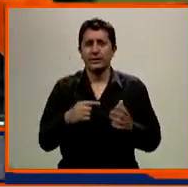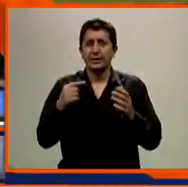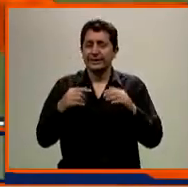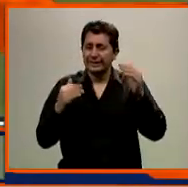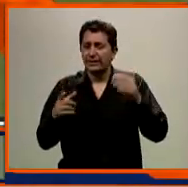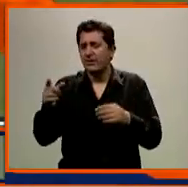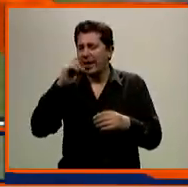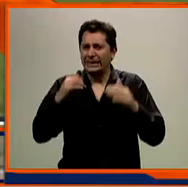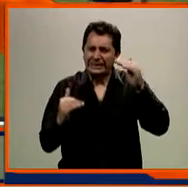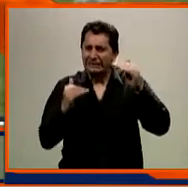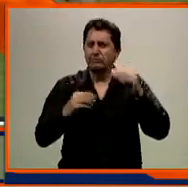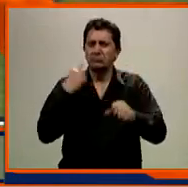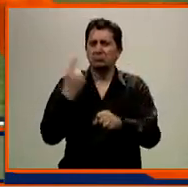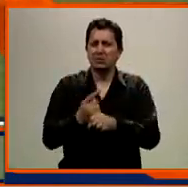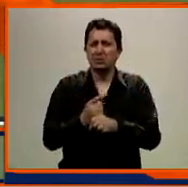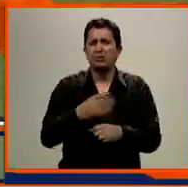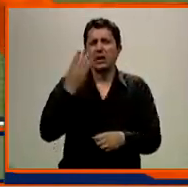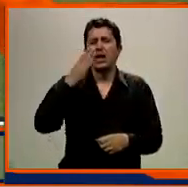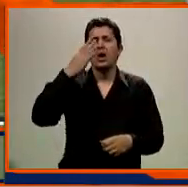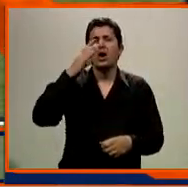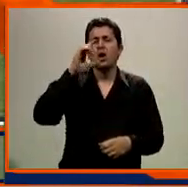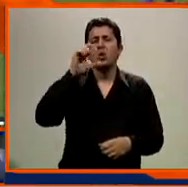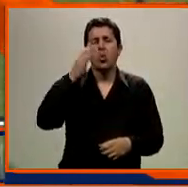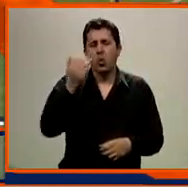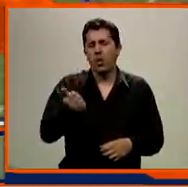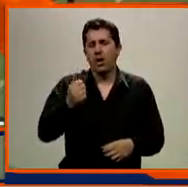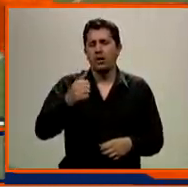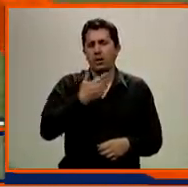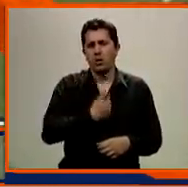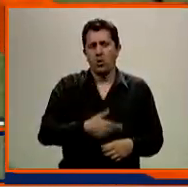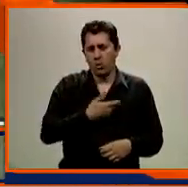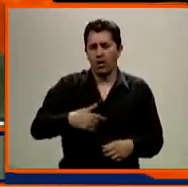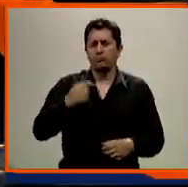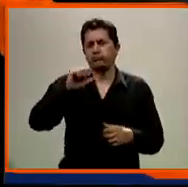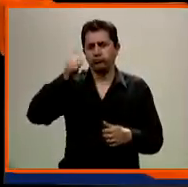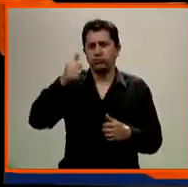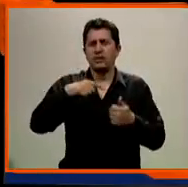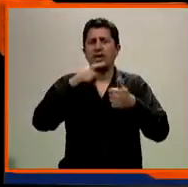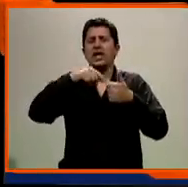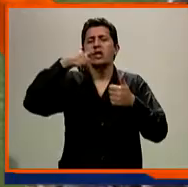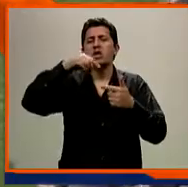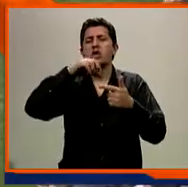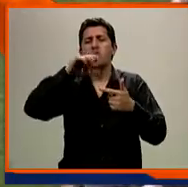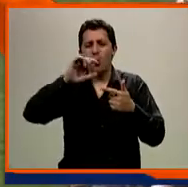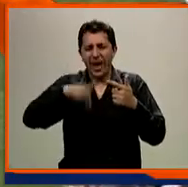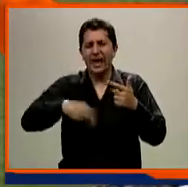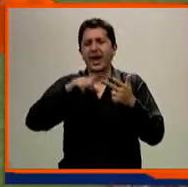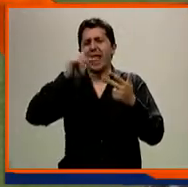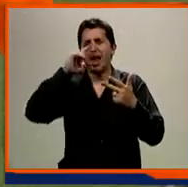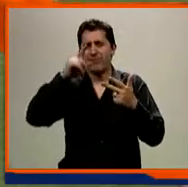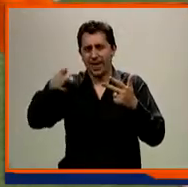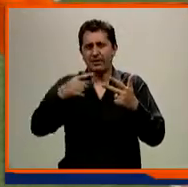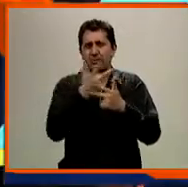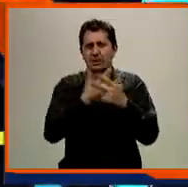marcador. De esta manera, Cuba se aseguró junto a los otros escoltas Newman y La Plata el pasaje a la próxima instancia del